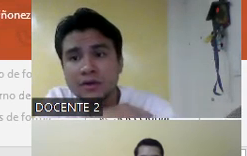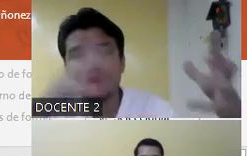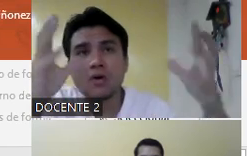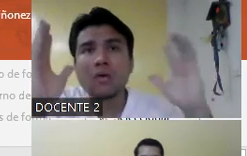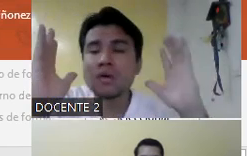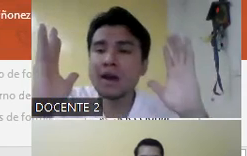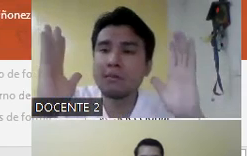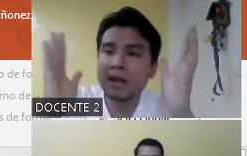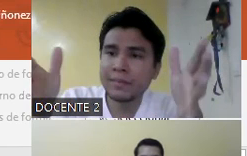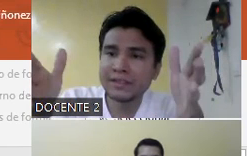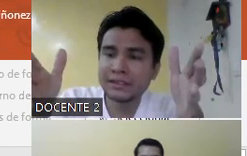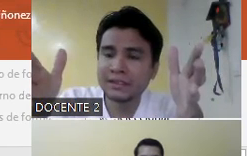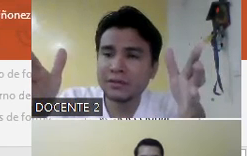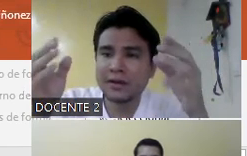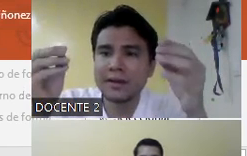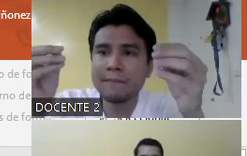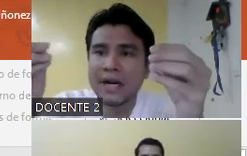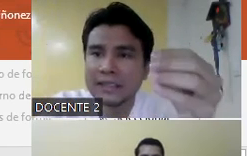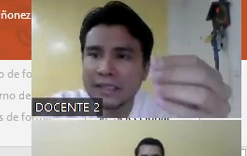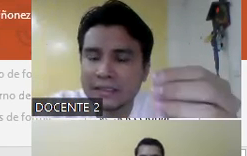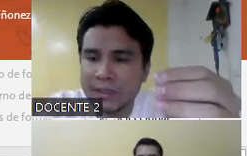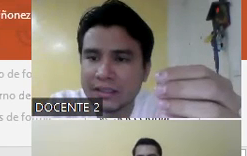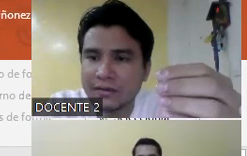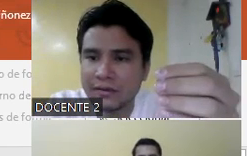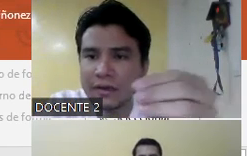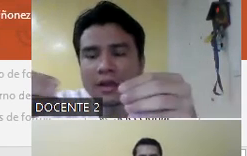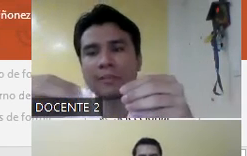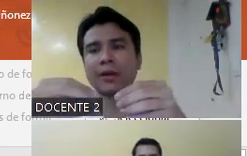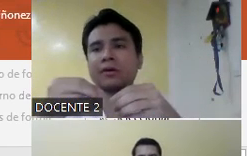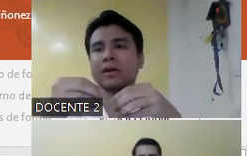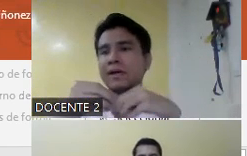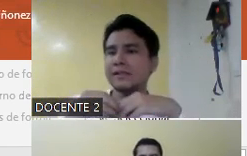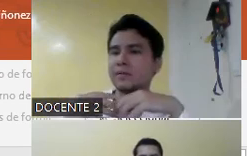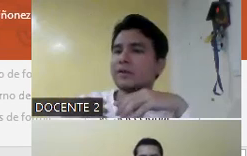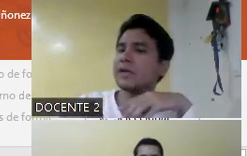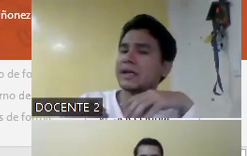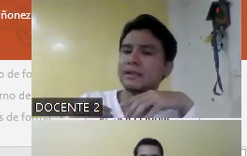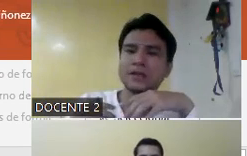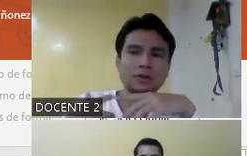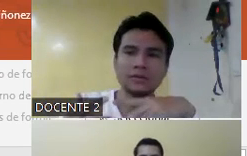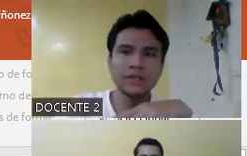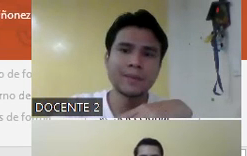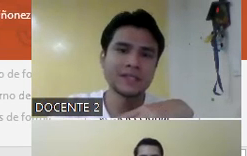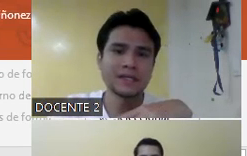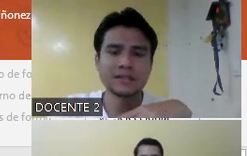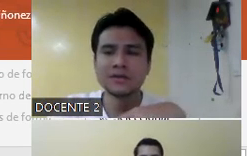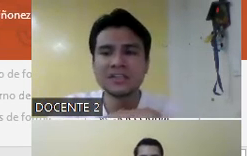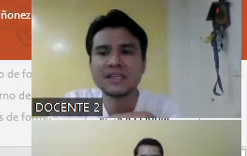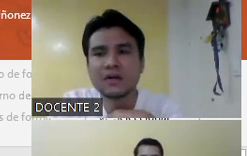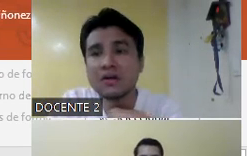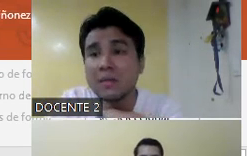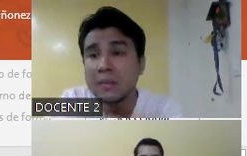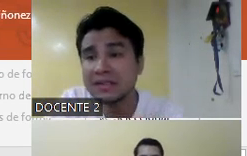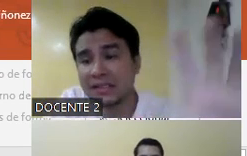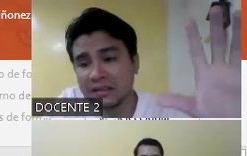trabajo, una buena presentación impacta al espectador. Pero ¿qué pasa cuando la gente no le gusta prestar atención y